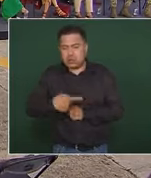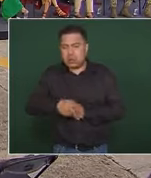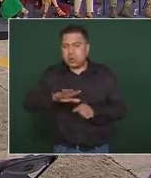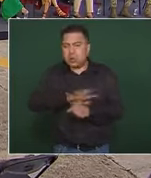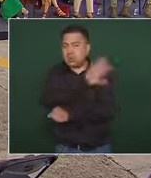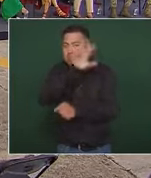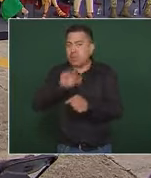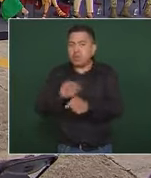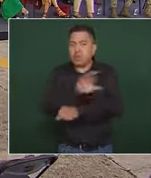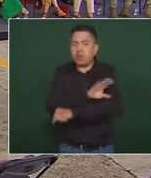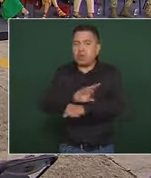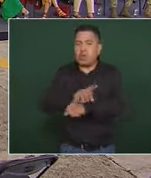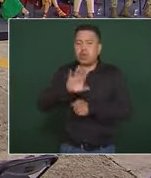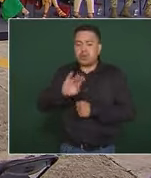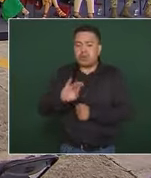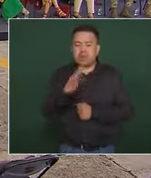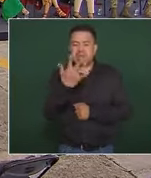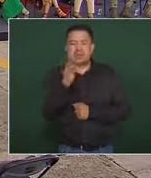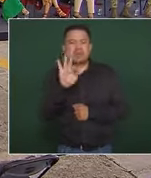coordinación,